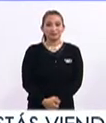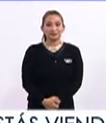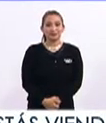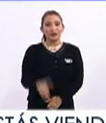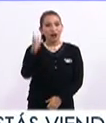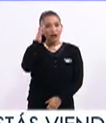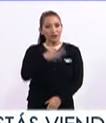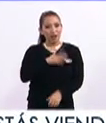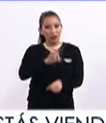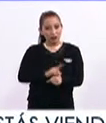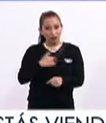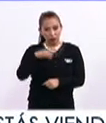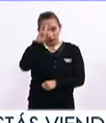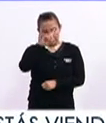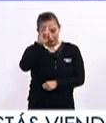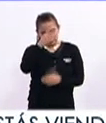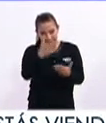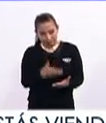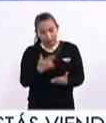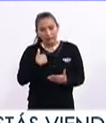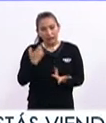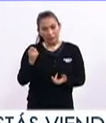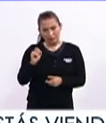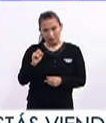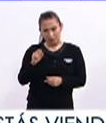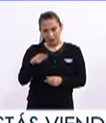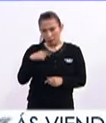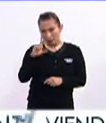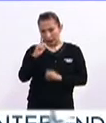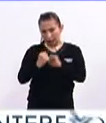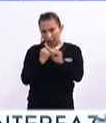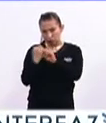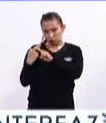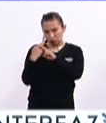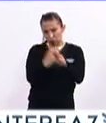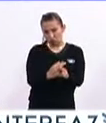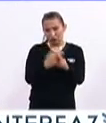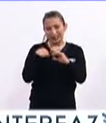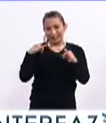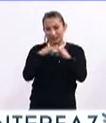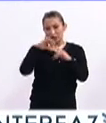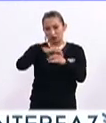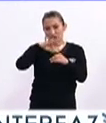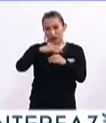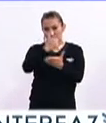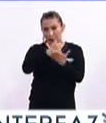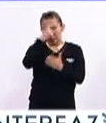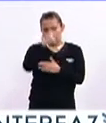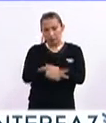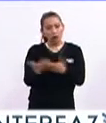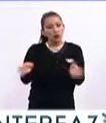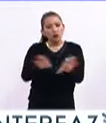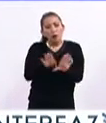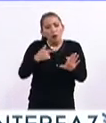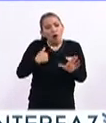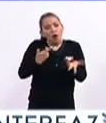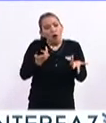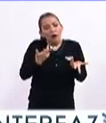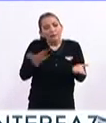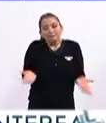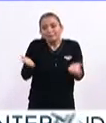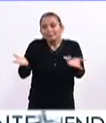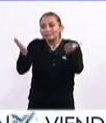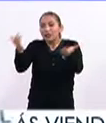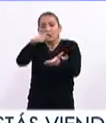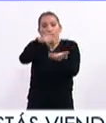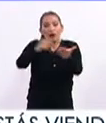¿Qué tal? Muy buenos días, consejero. En el marco de los 20 años del Instituto Electoral de la Ciudad de México, ¿de qué manera se estarán